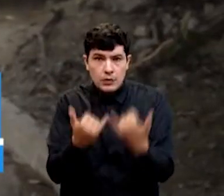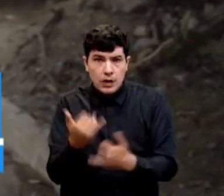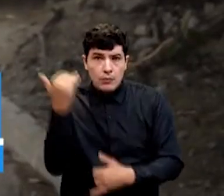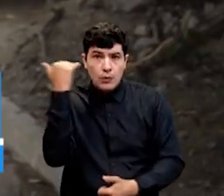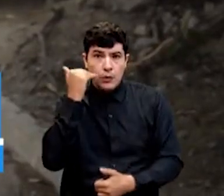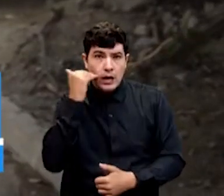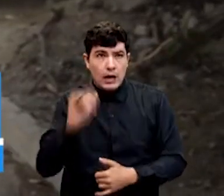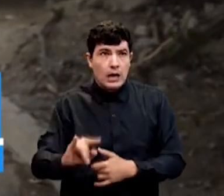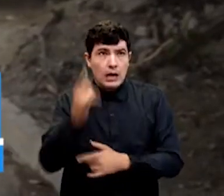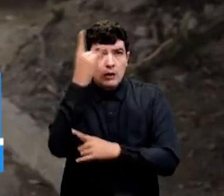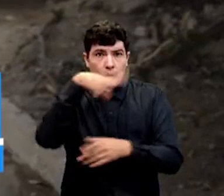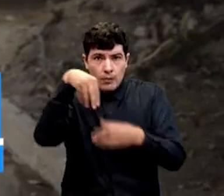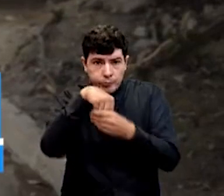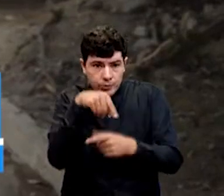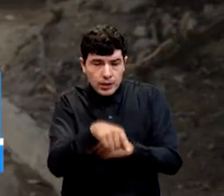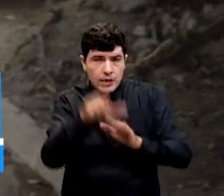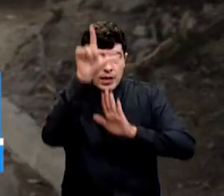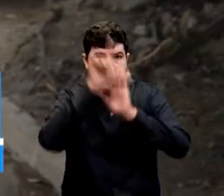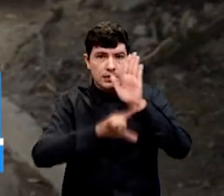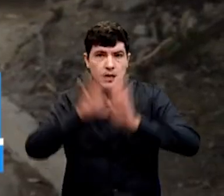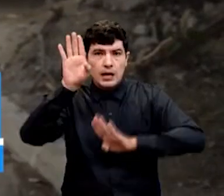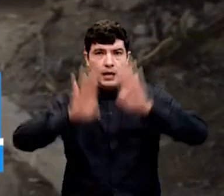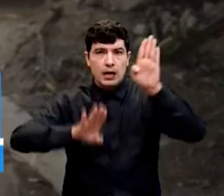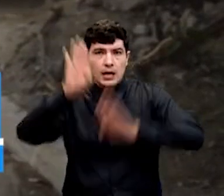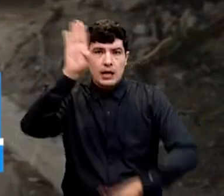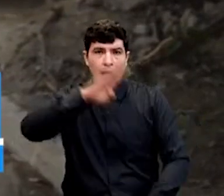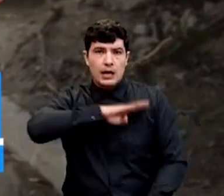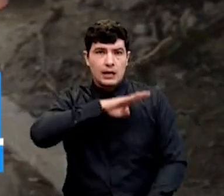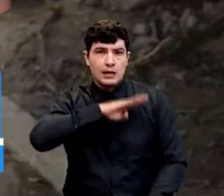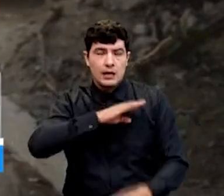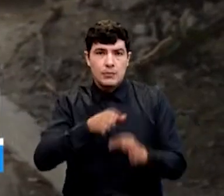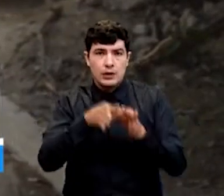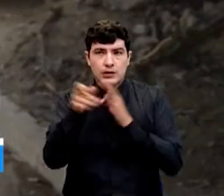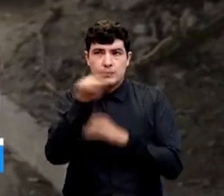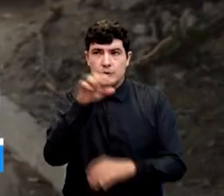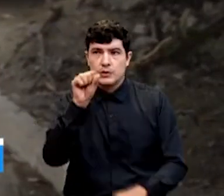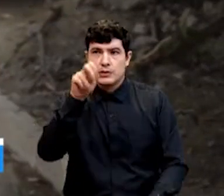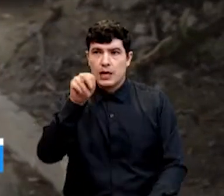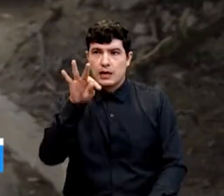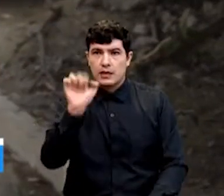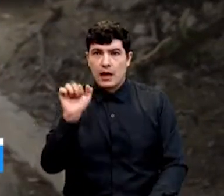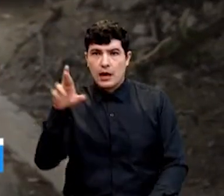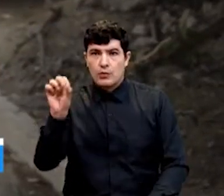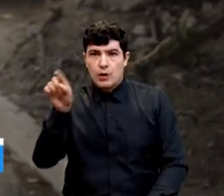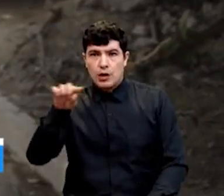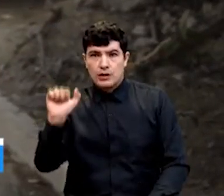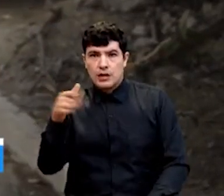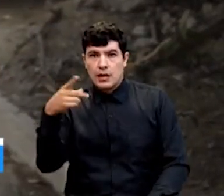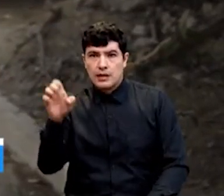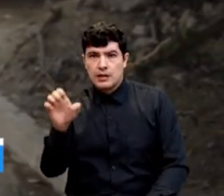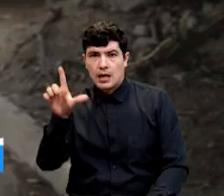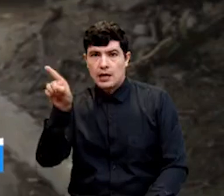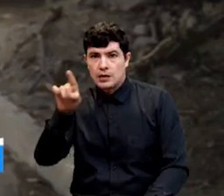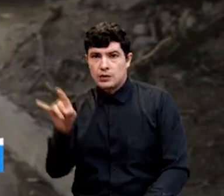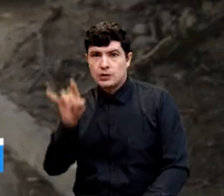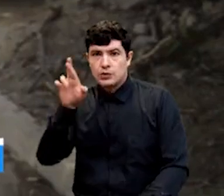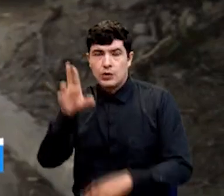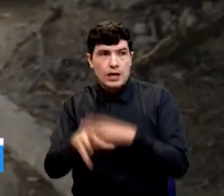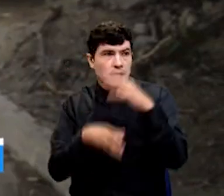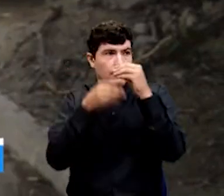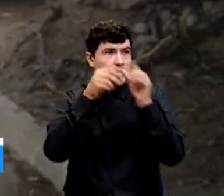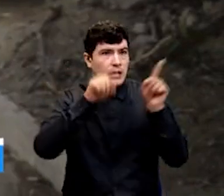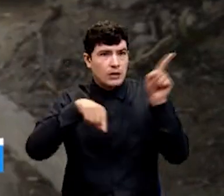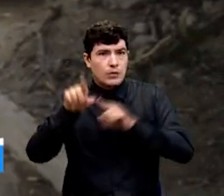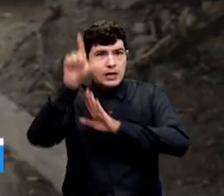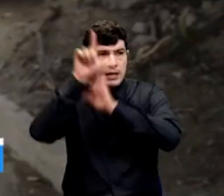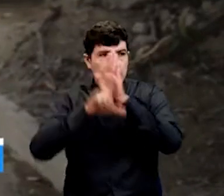se inscribió como candidata a la alcaldía de Santa Rosa del Sur. Además, algunas listas del pacto histórico quedaron